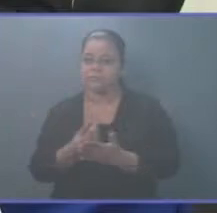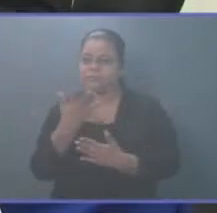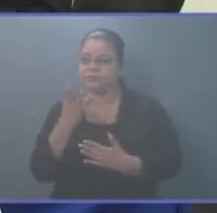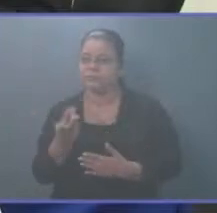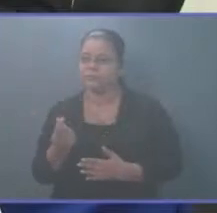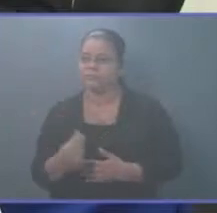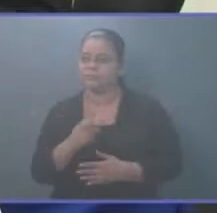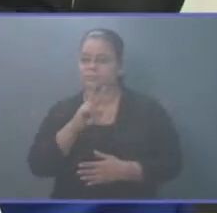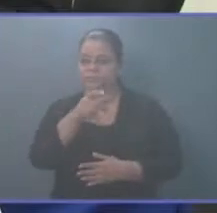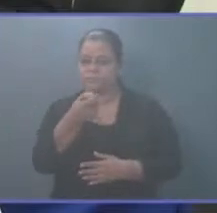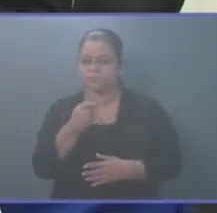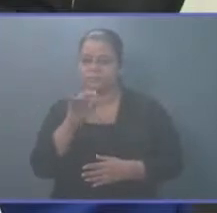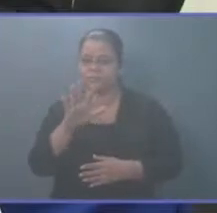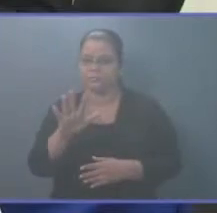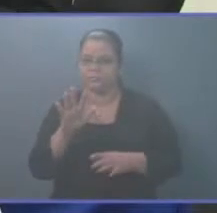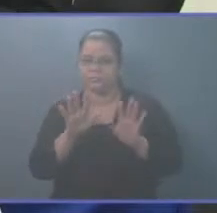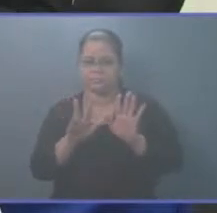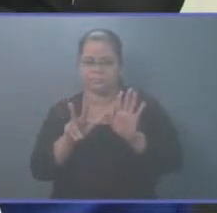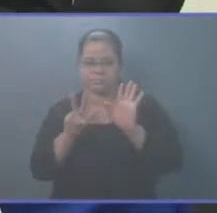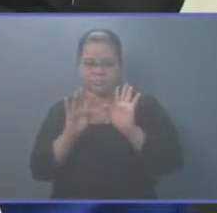número